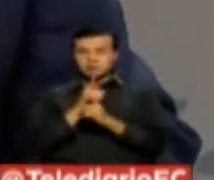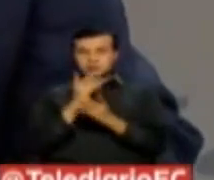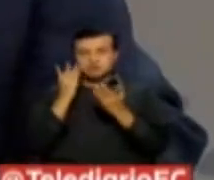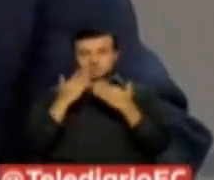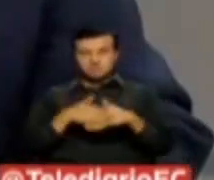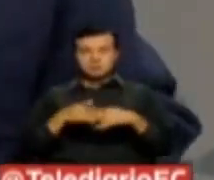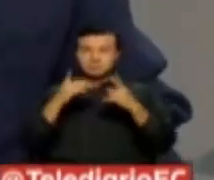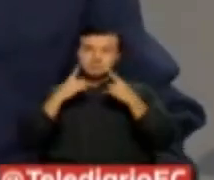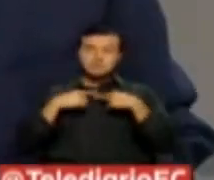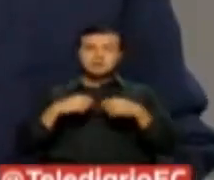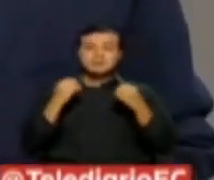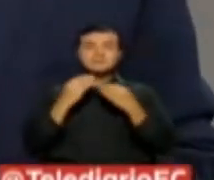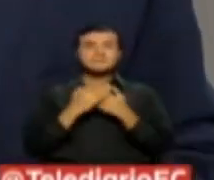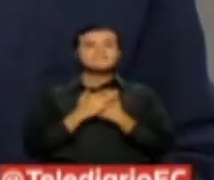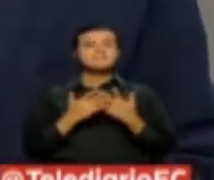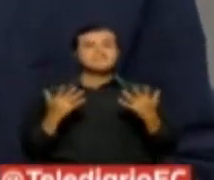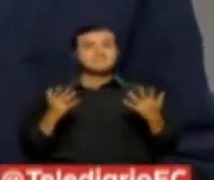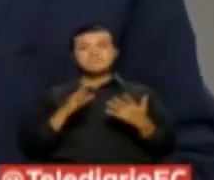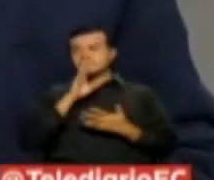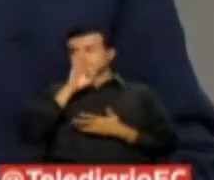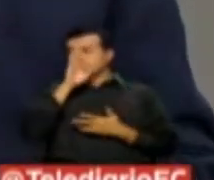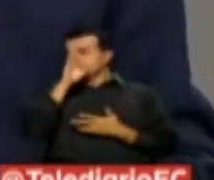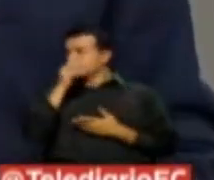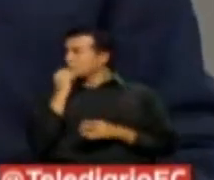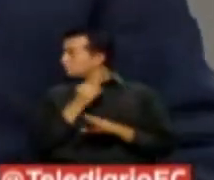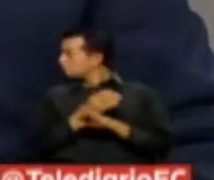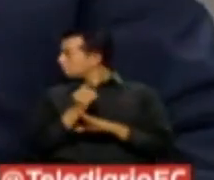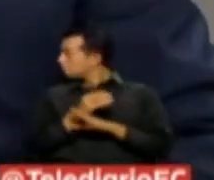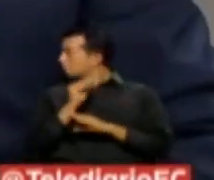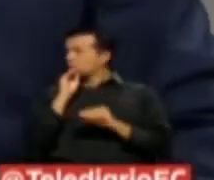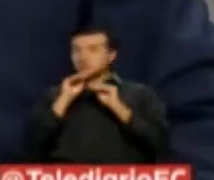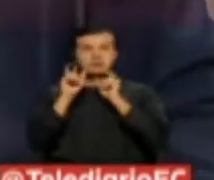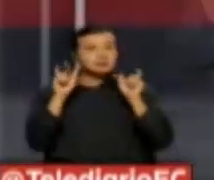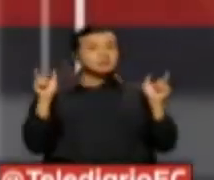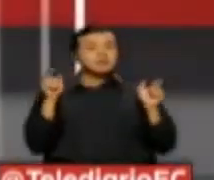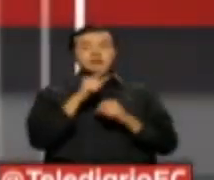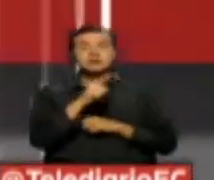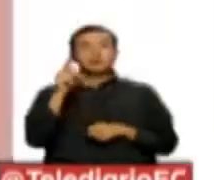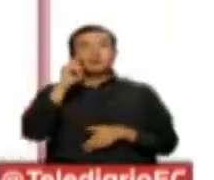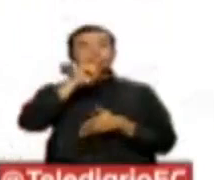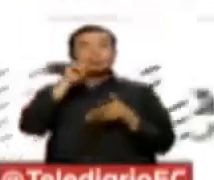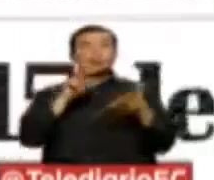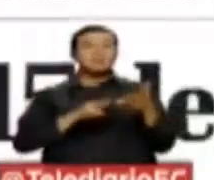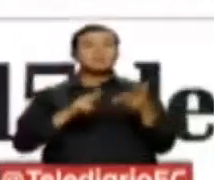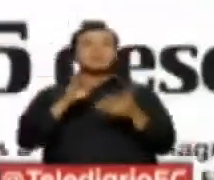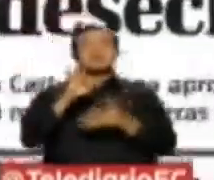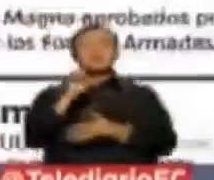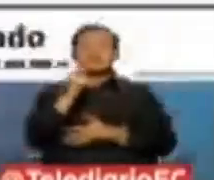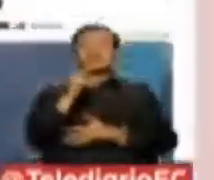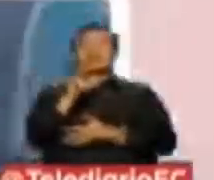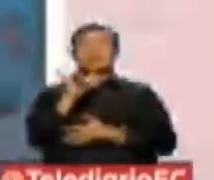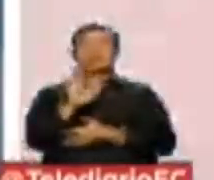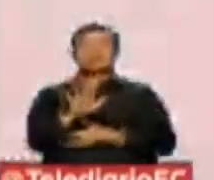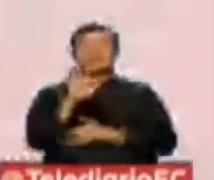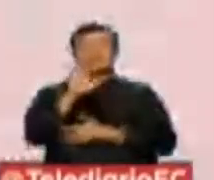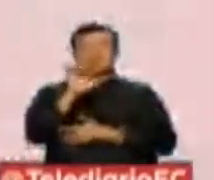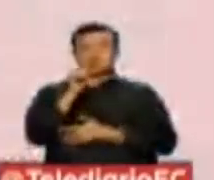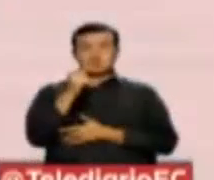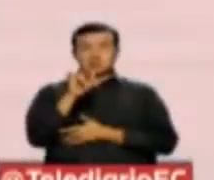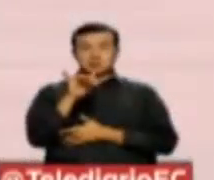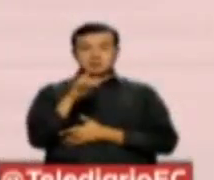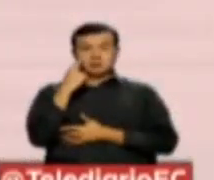al término de esta emisión como siempre recomendamos ustedes la lectura de diario el telégrafo diario el telégrafo